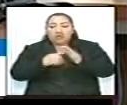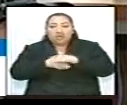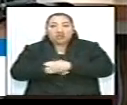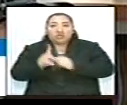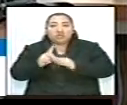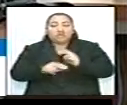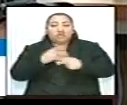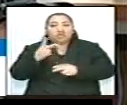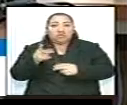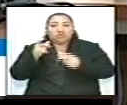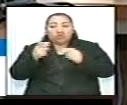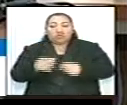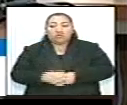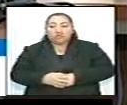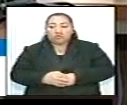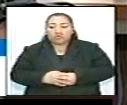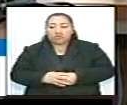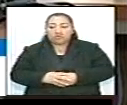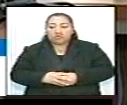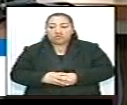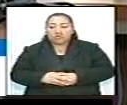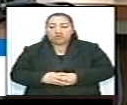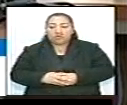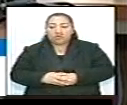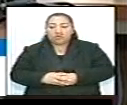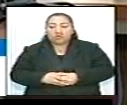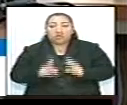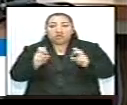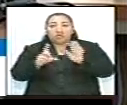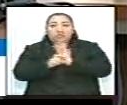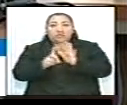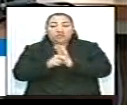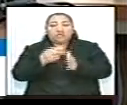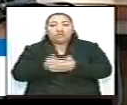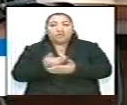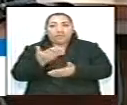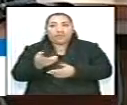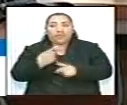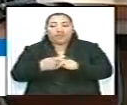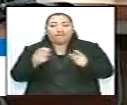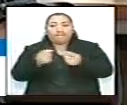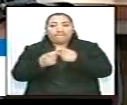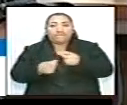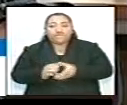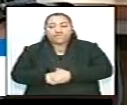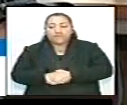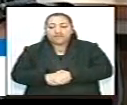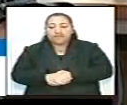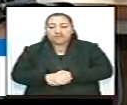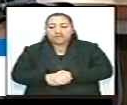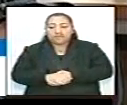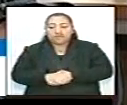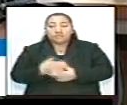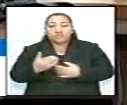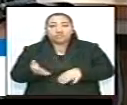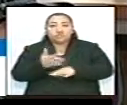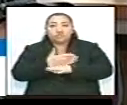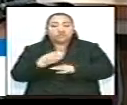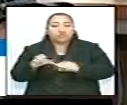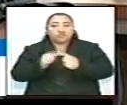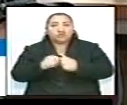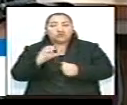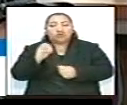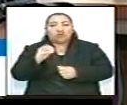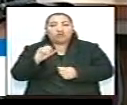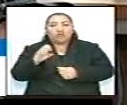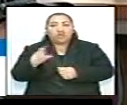de un segundo control de las iniciativas legislativas propuestas por los congresistas, control que ya es ejecutado por la